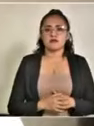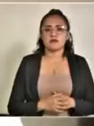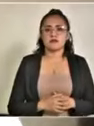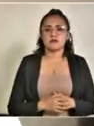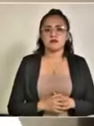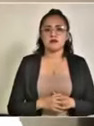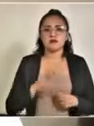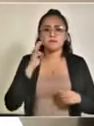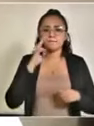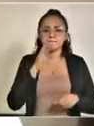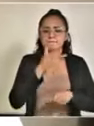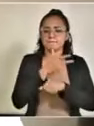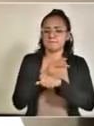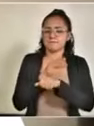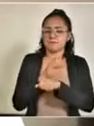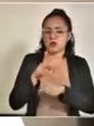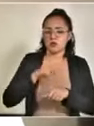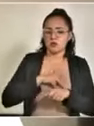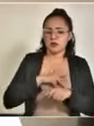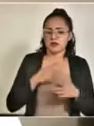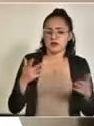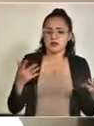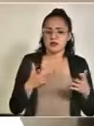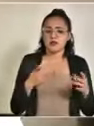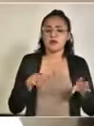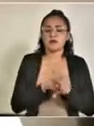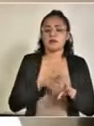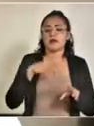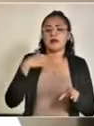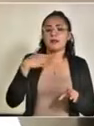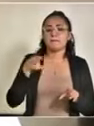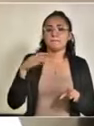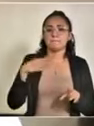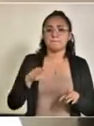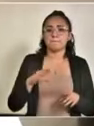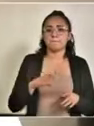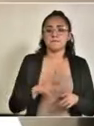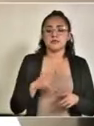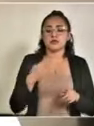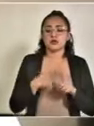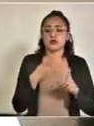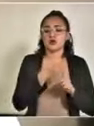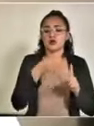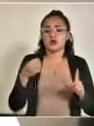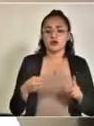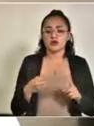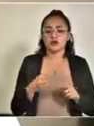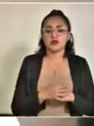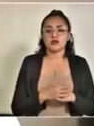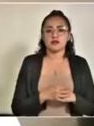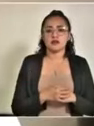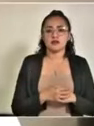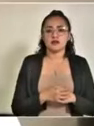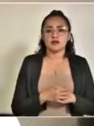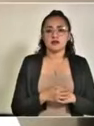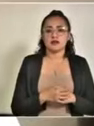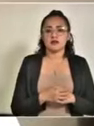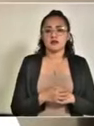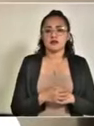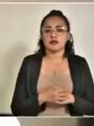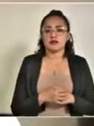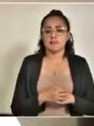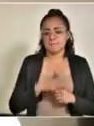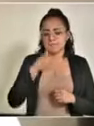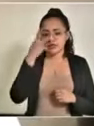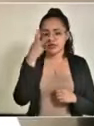una cápsula de una campaña que la Organización Editorial Mexicana va a